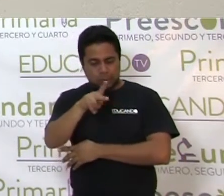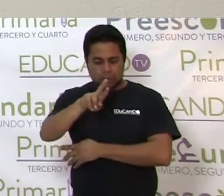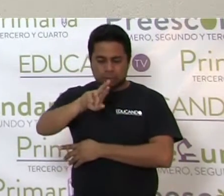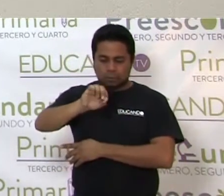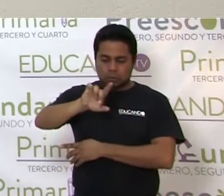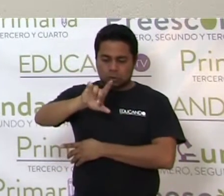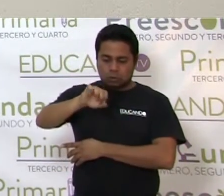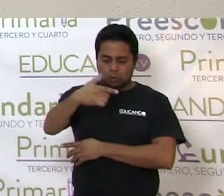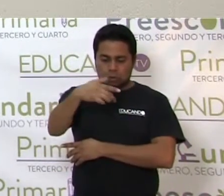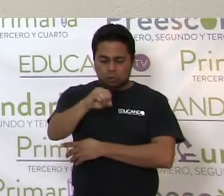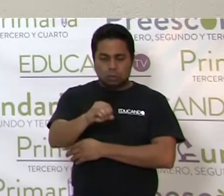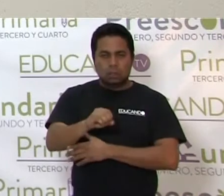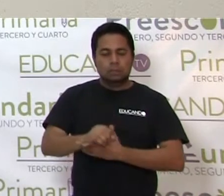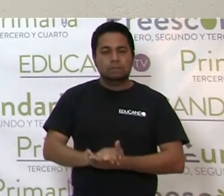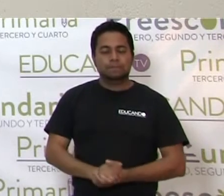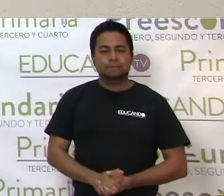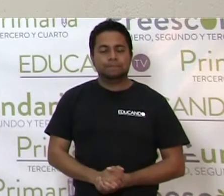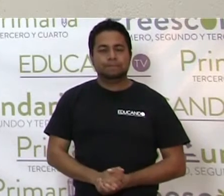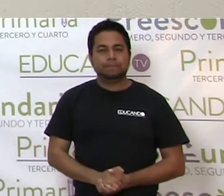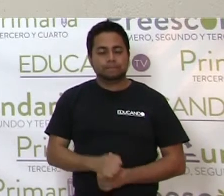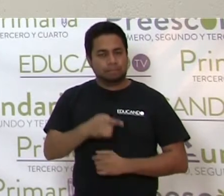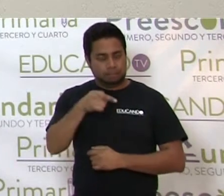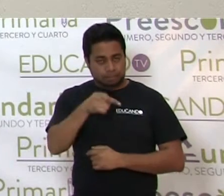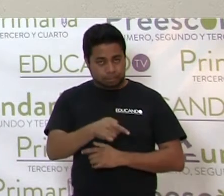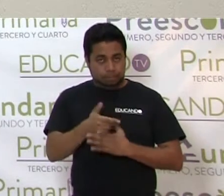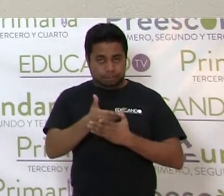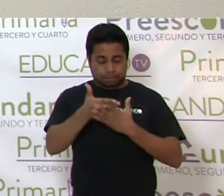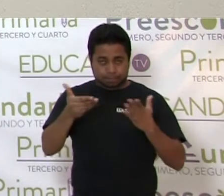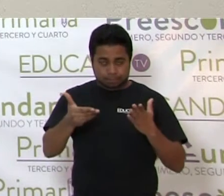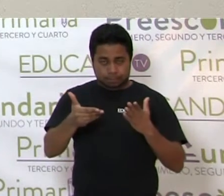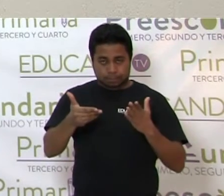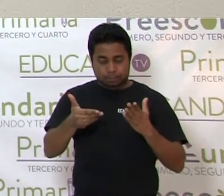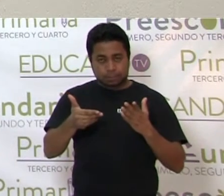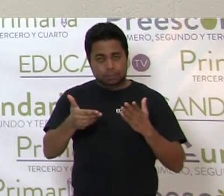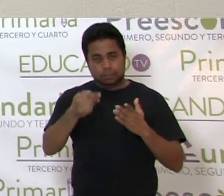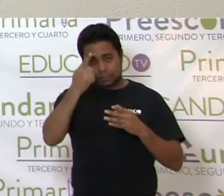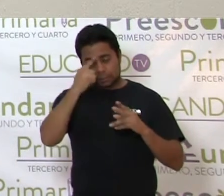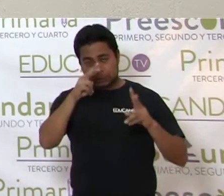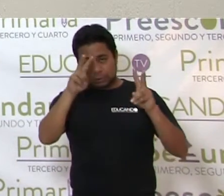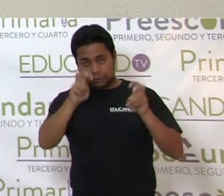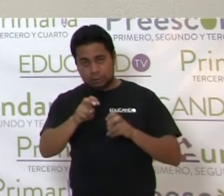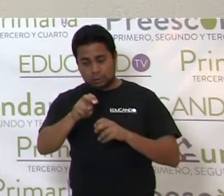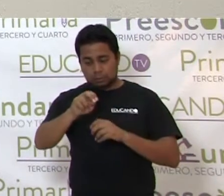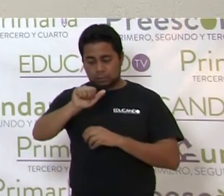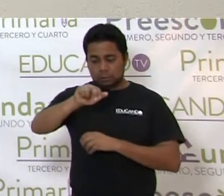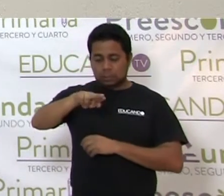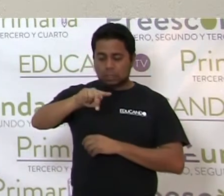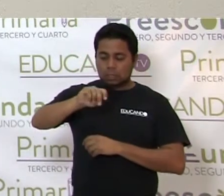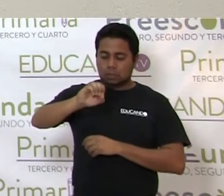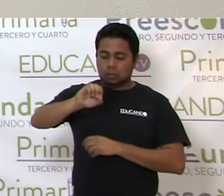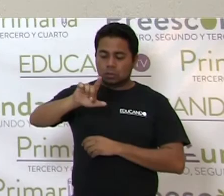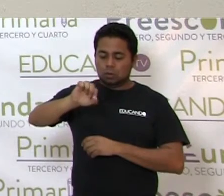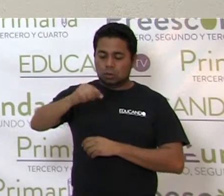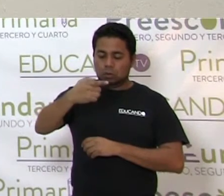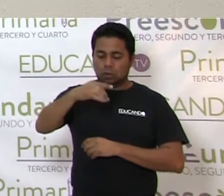prólogo, vamos a pasar a el tema de las antologías. ¿Qué es